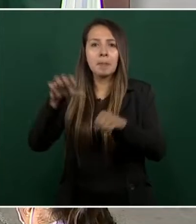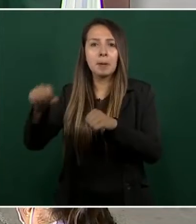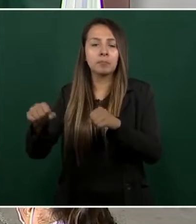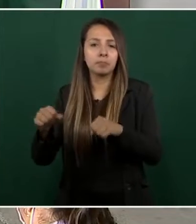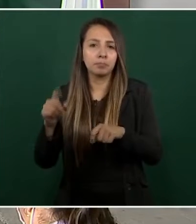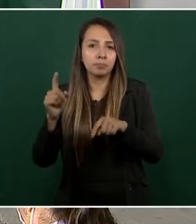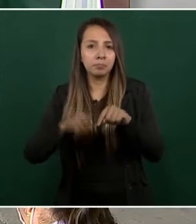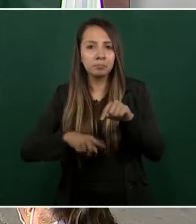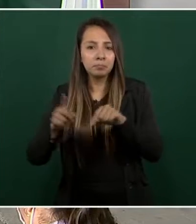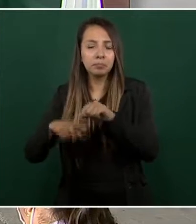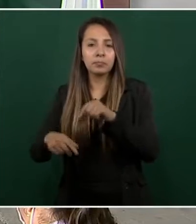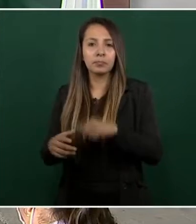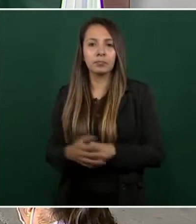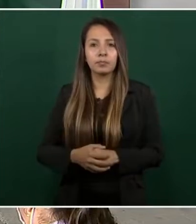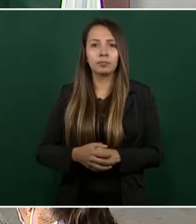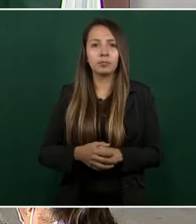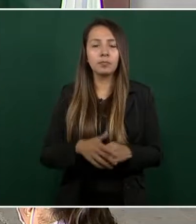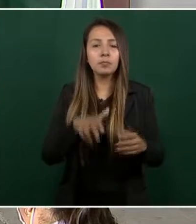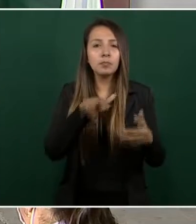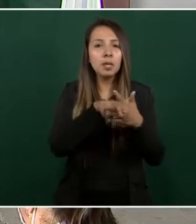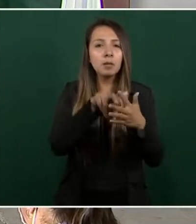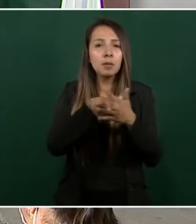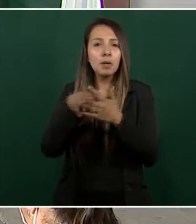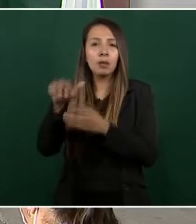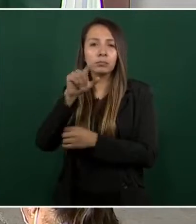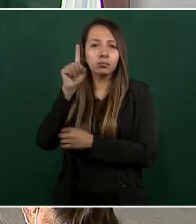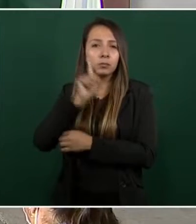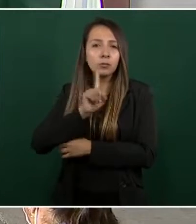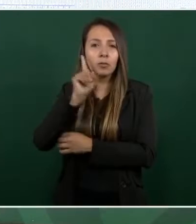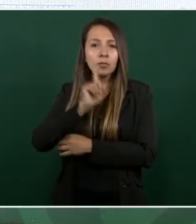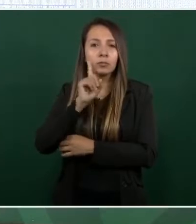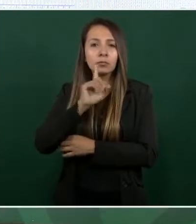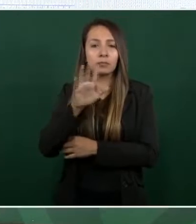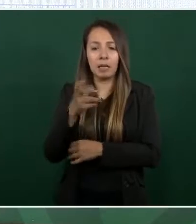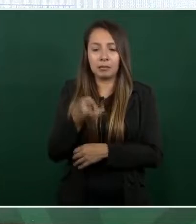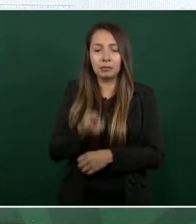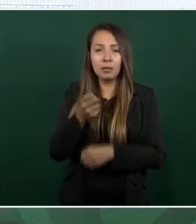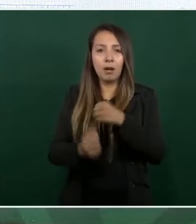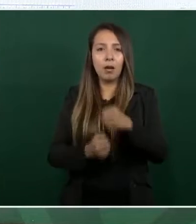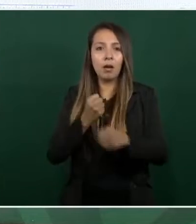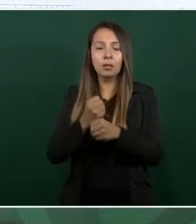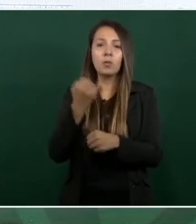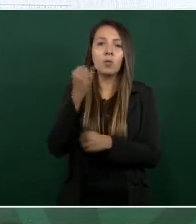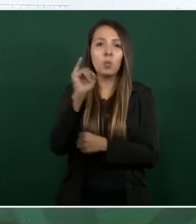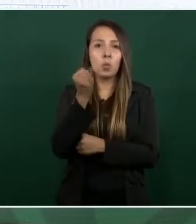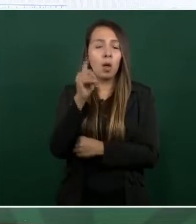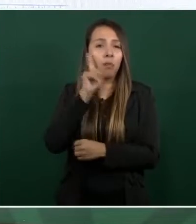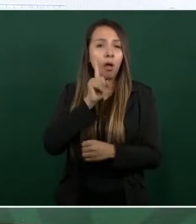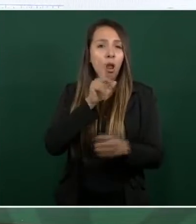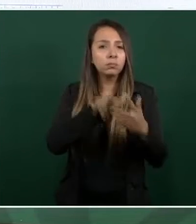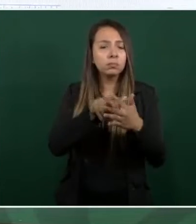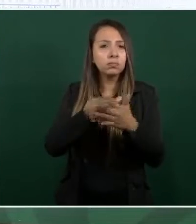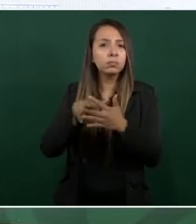El feminicidio. En julio de este año el feminicidio bajó